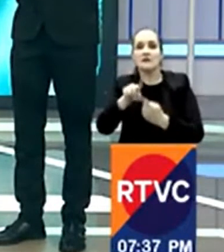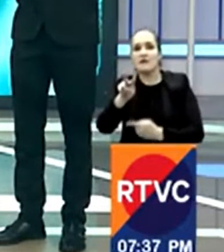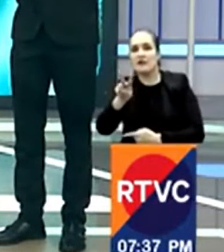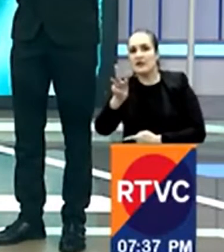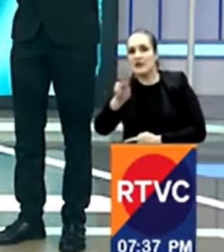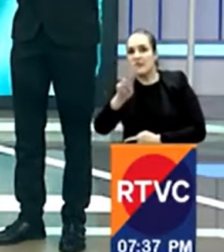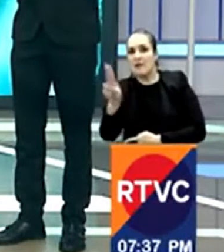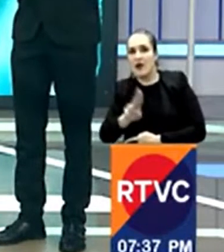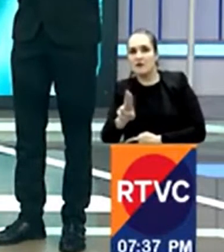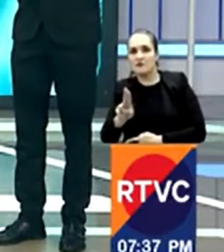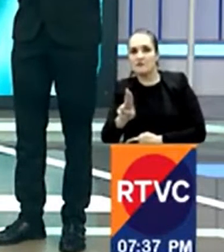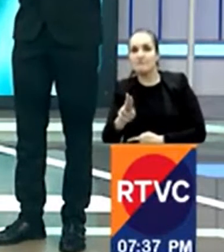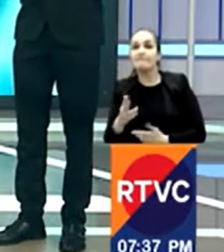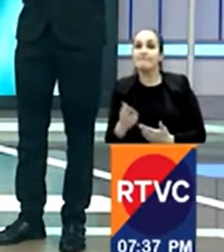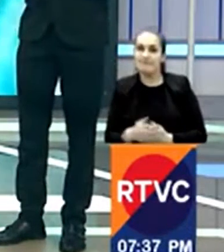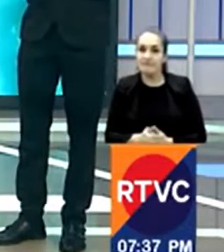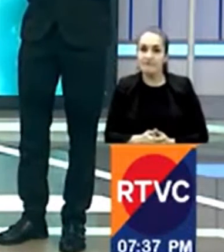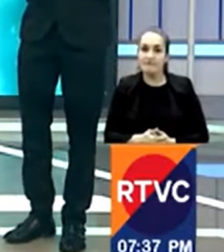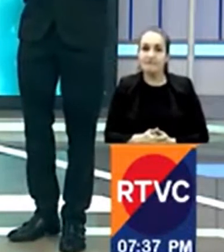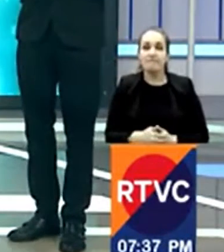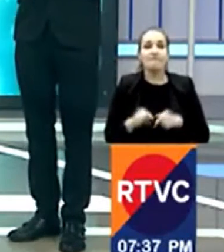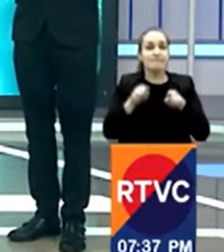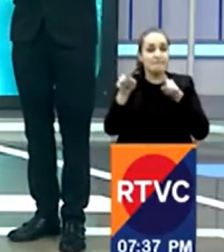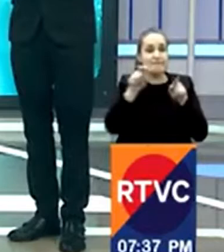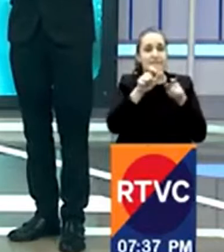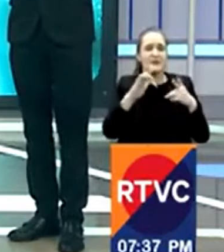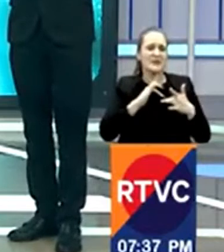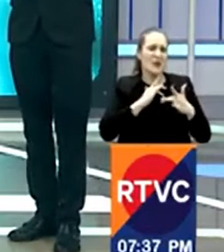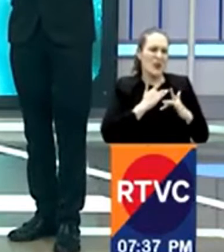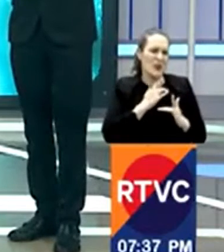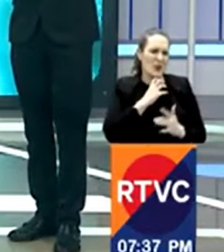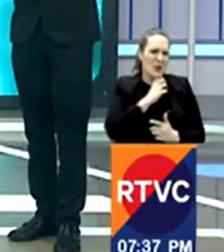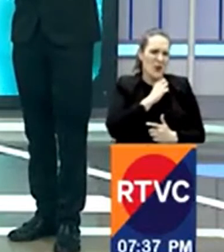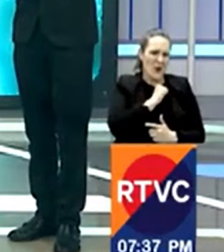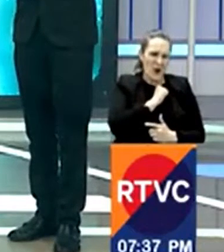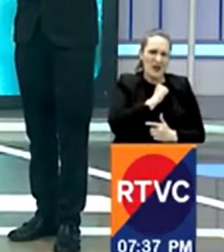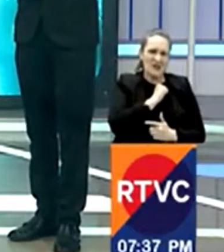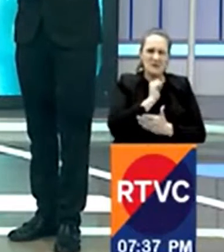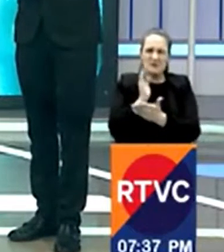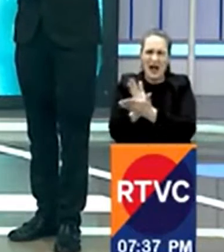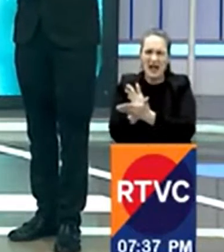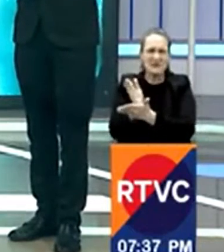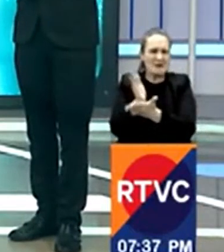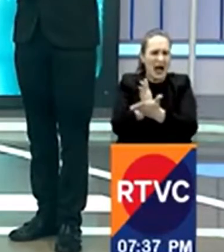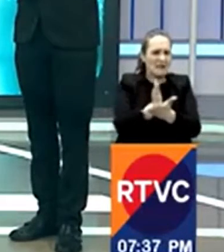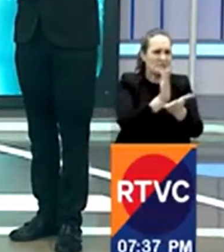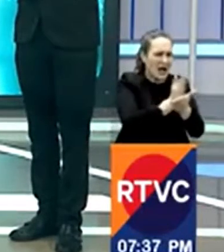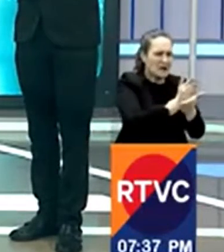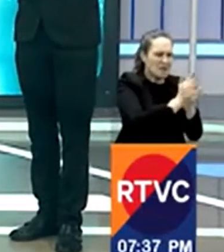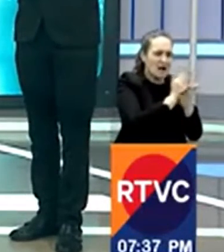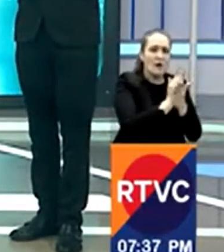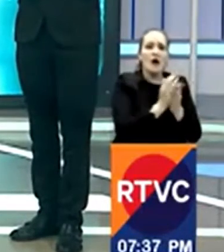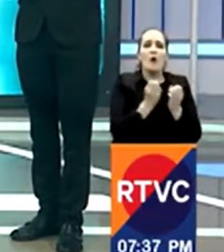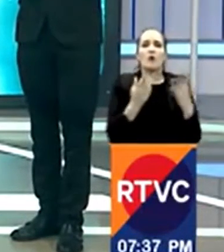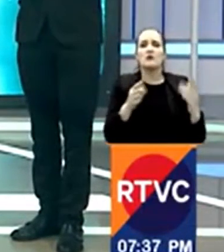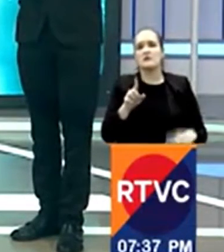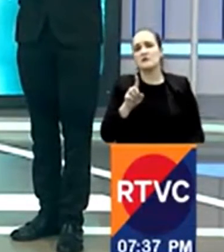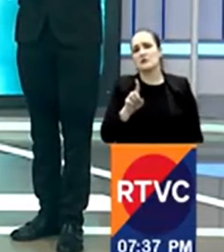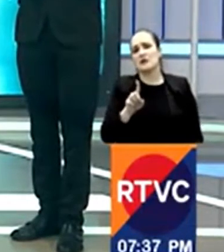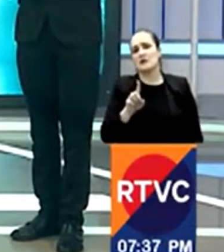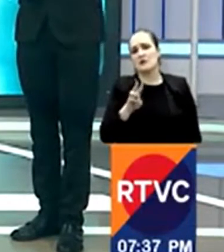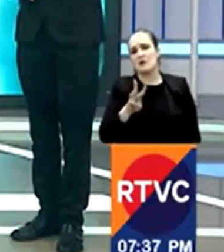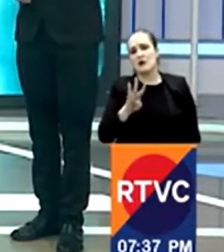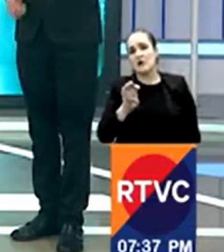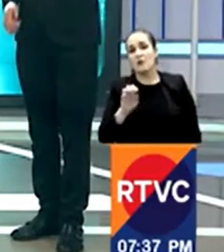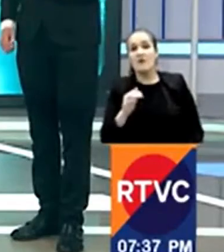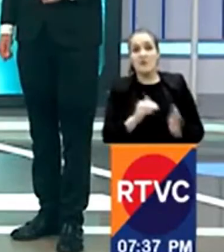El dolor de perder a un ser querido por el COVID-19 llegó a las familias de 139.000 colombianos, una cifra que a día